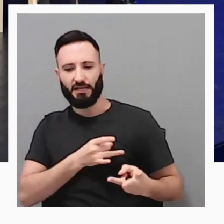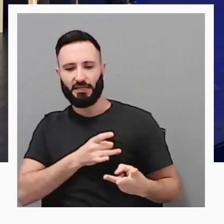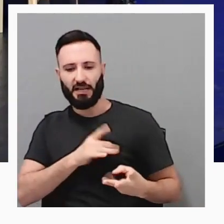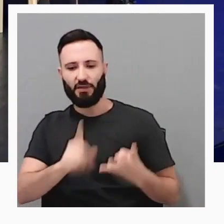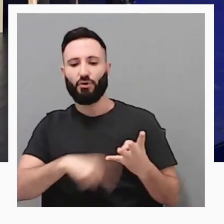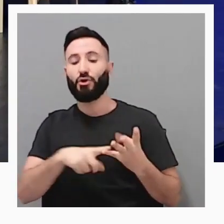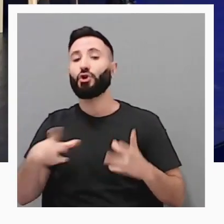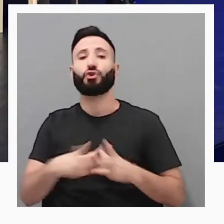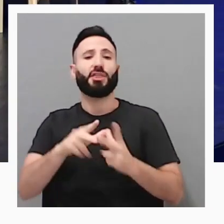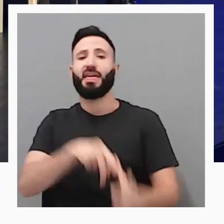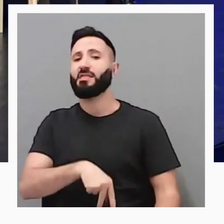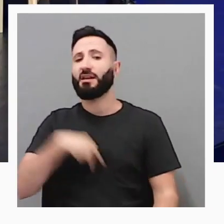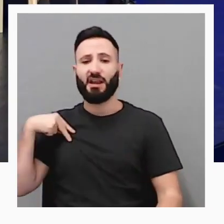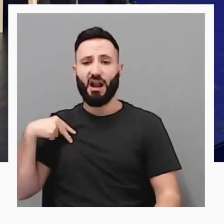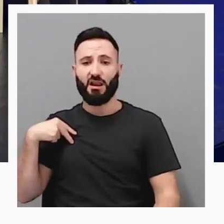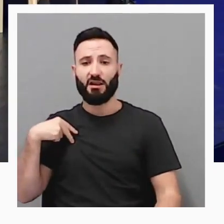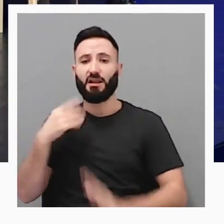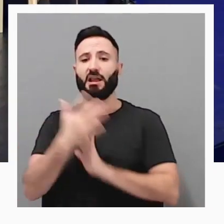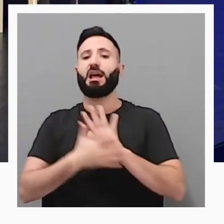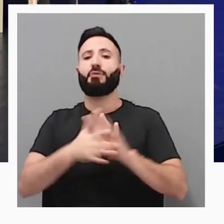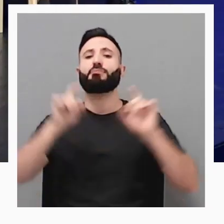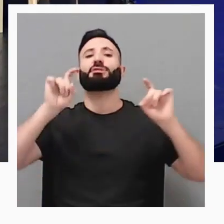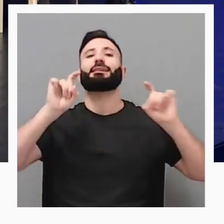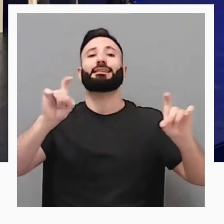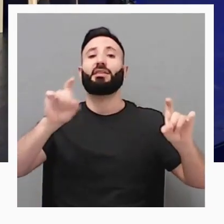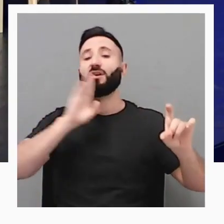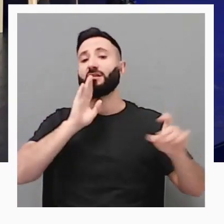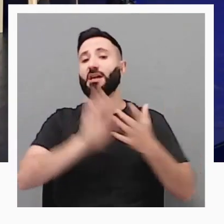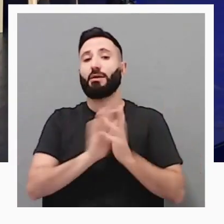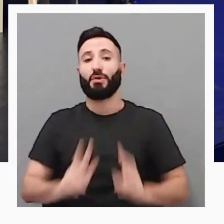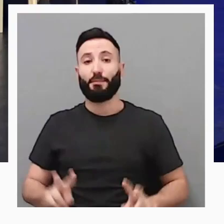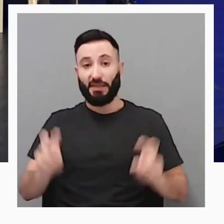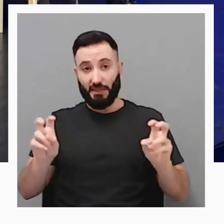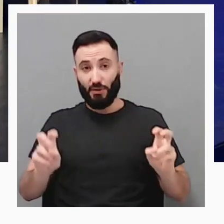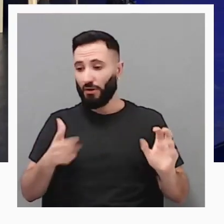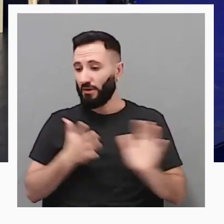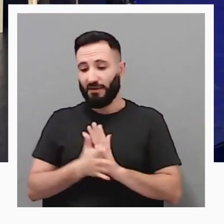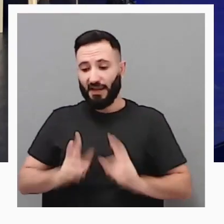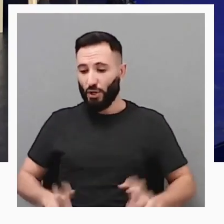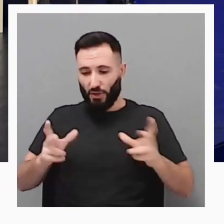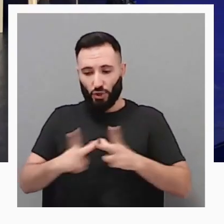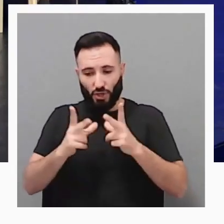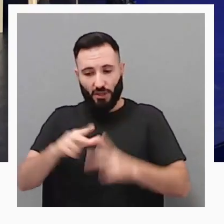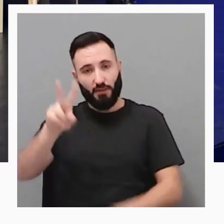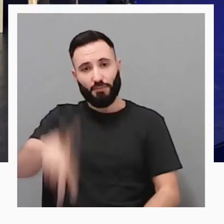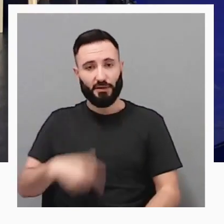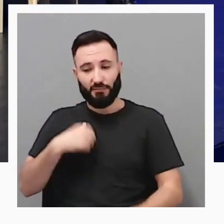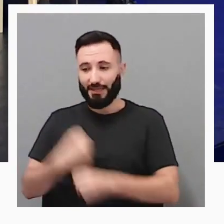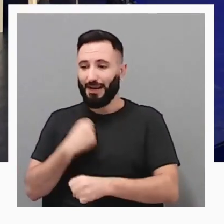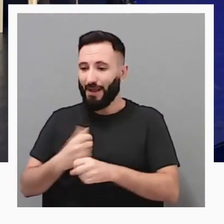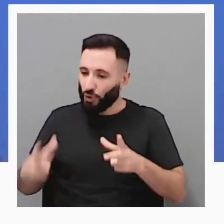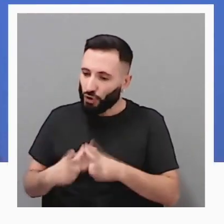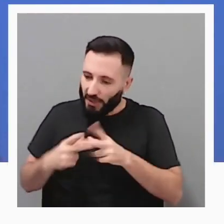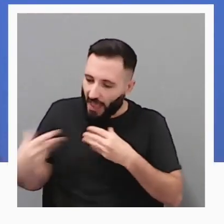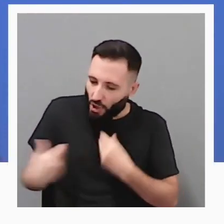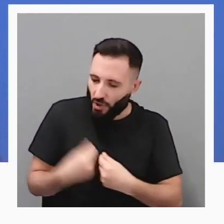general. Nosotros cuando hablamos de enseñanza, lo hemos dicho al principio, somos innovación social, estamos trabajando con la sociedad, tenemos que cambiarla